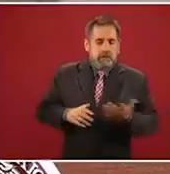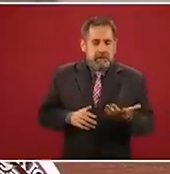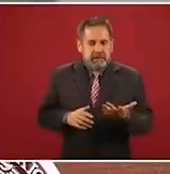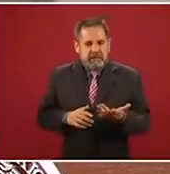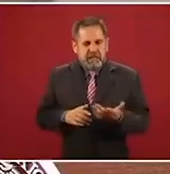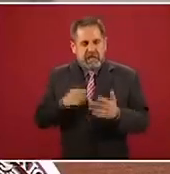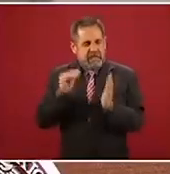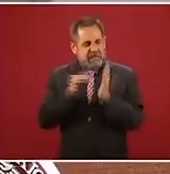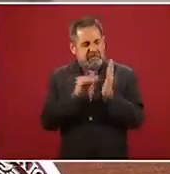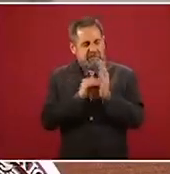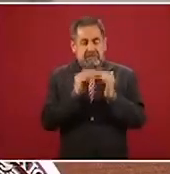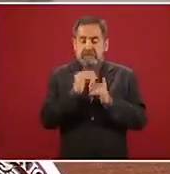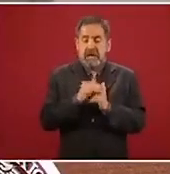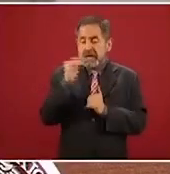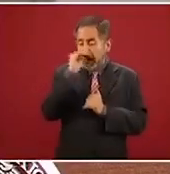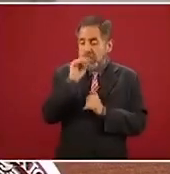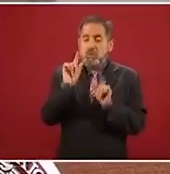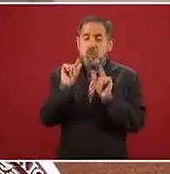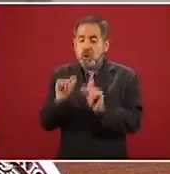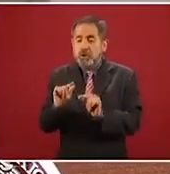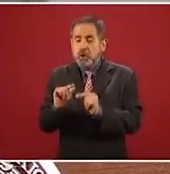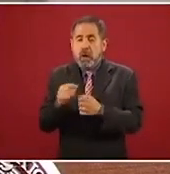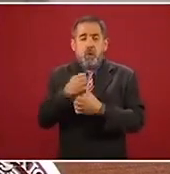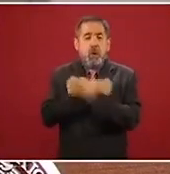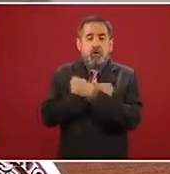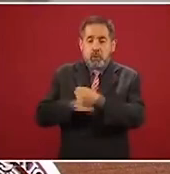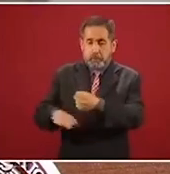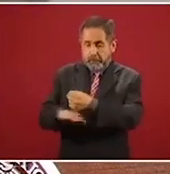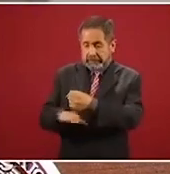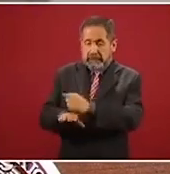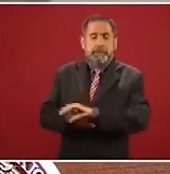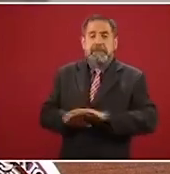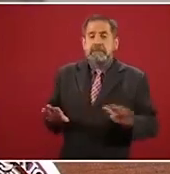Acotaron la gratuidad a la educación básica,